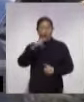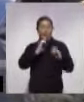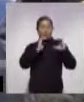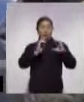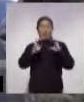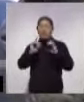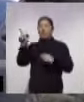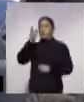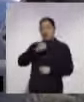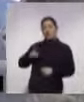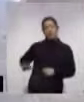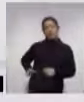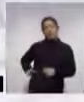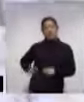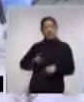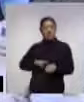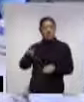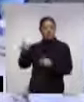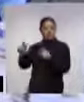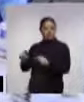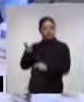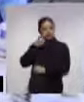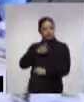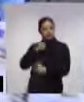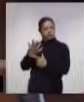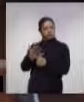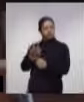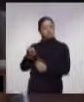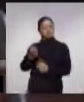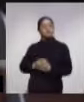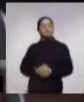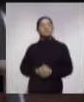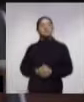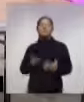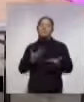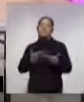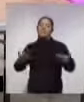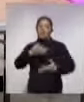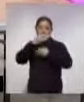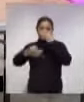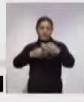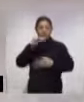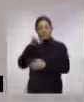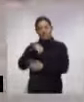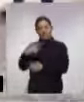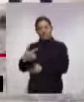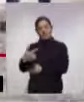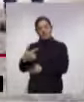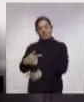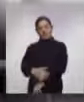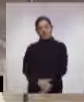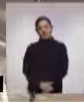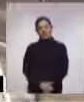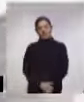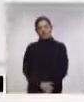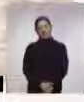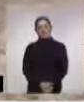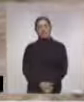dijo el gobernador, ¿no?, en costo. Para Ahora Noticias, Marian Gómez.